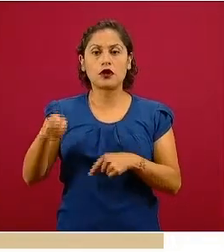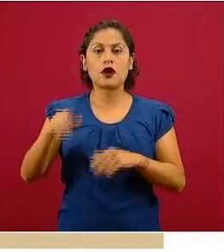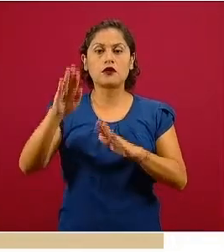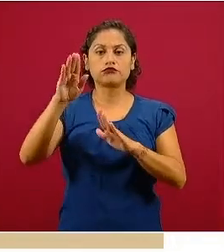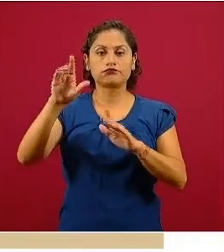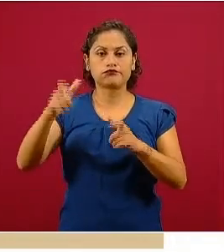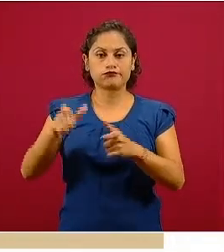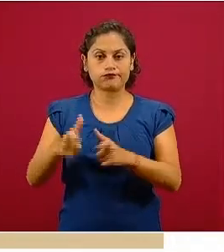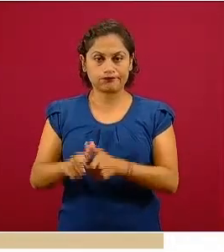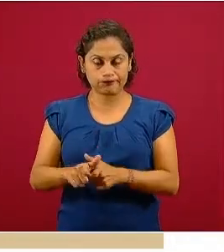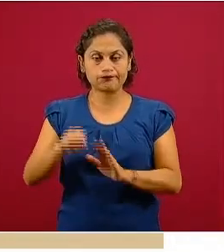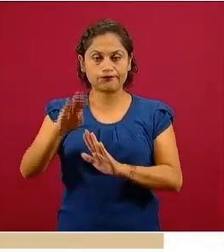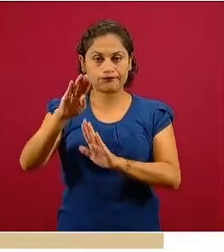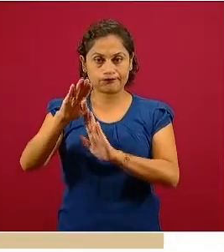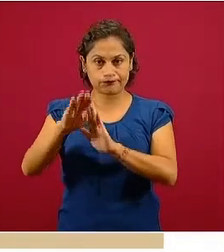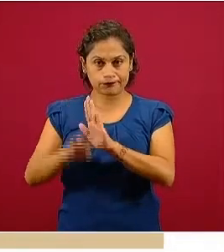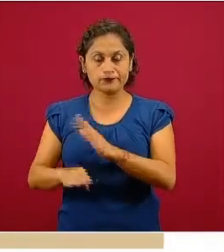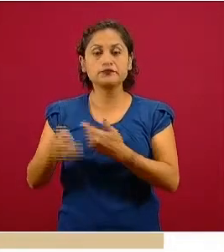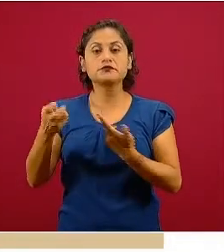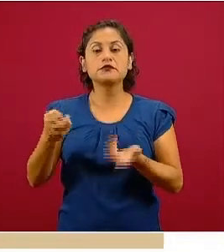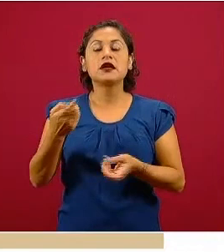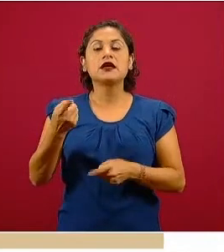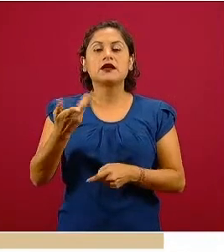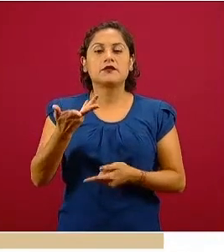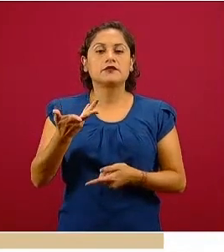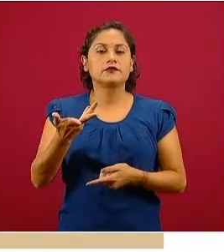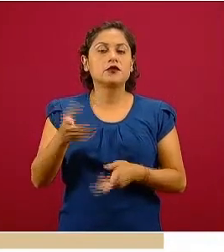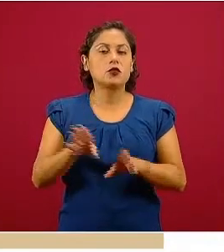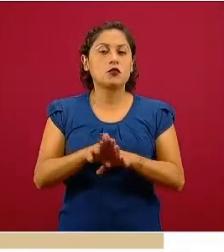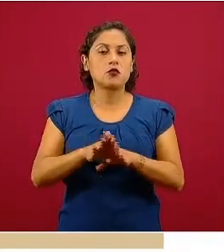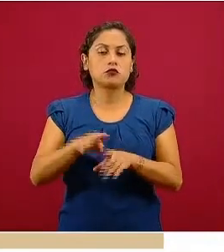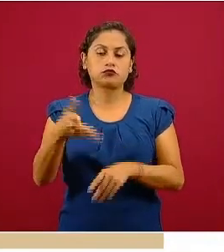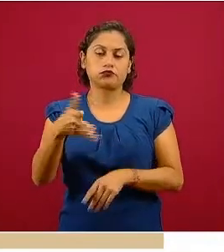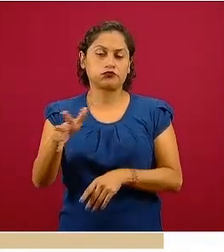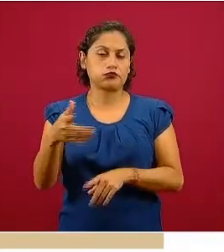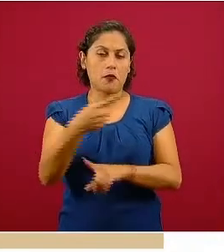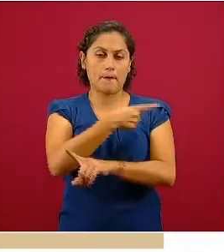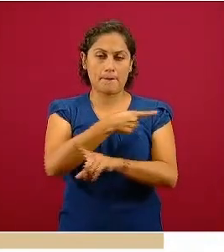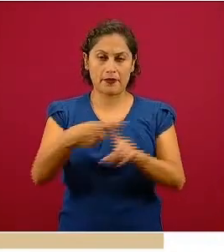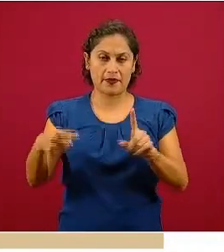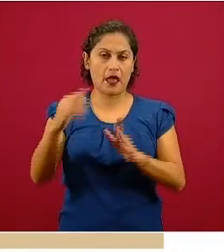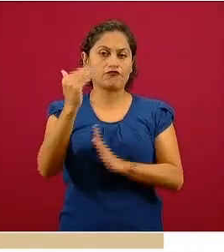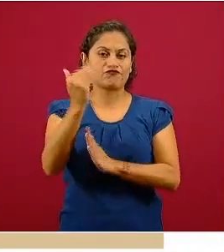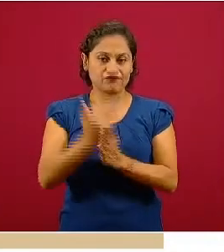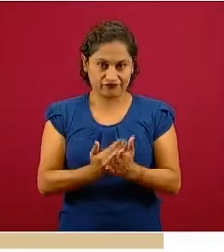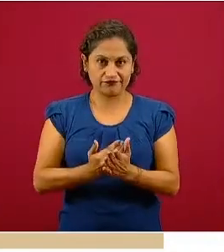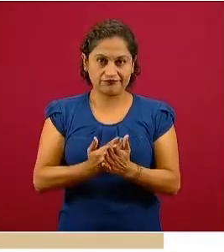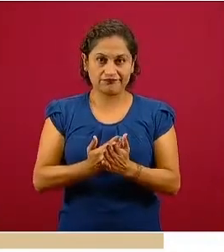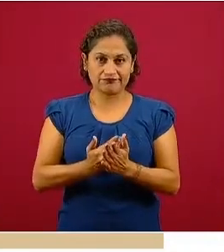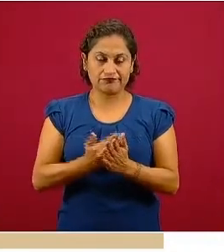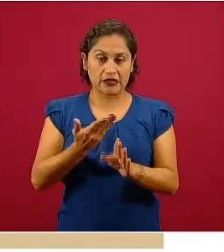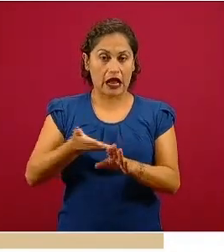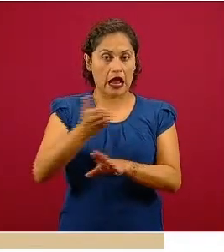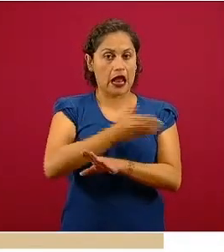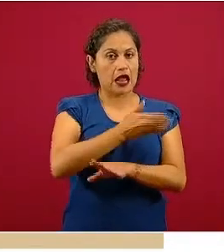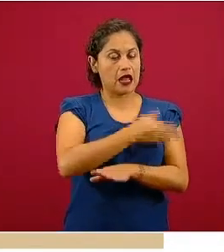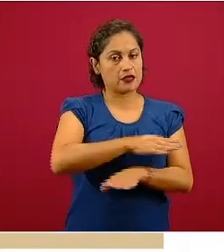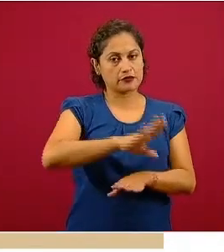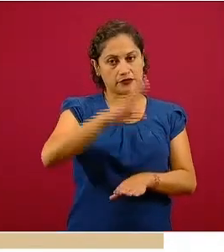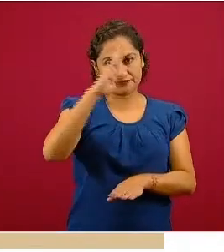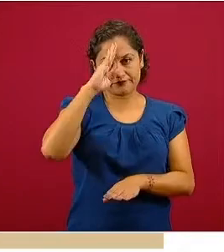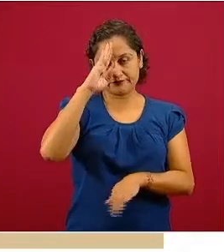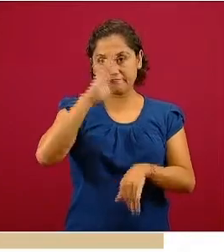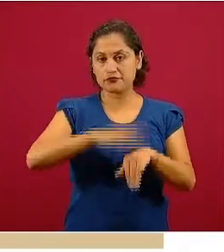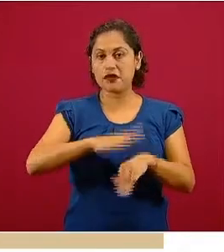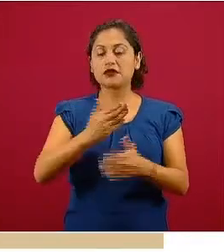inclusive alcanzando niveles prácticamente ya por debajo de la mitad de lo que fue en su momento el mayor pico